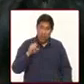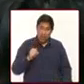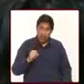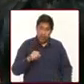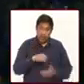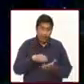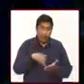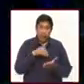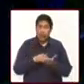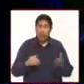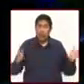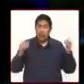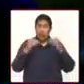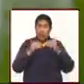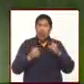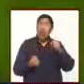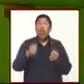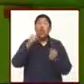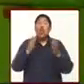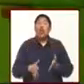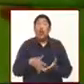está delicado el chofer,